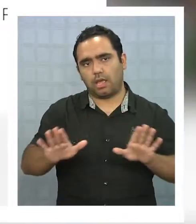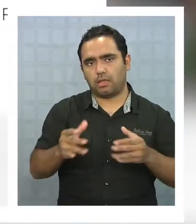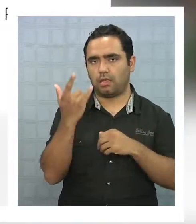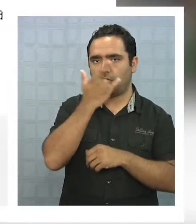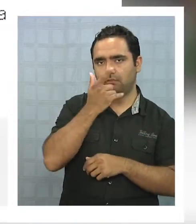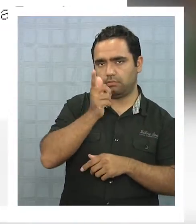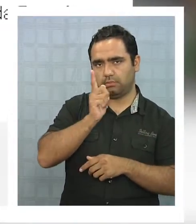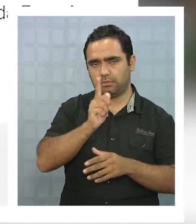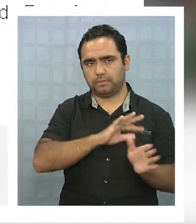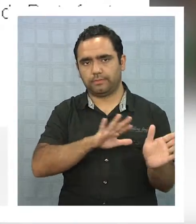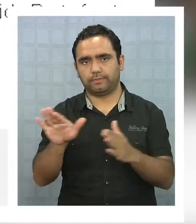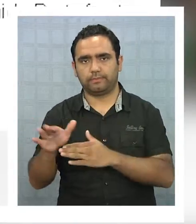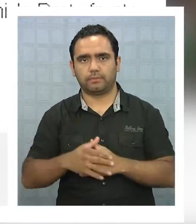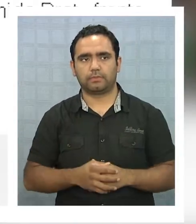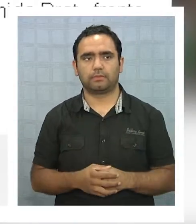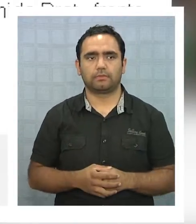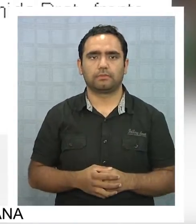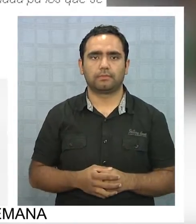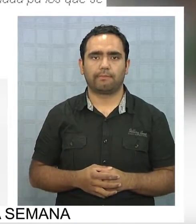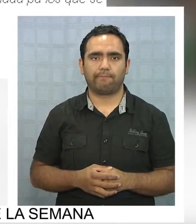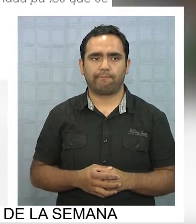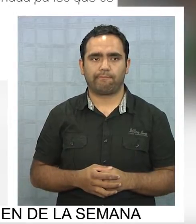ebriedad.